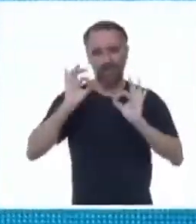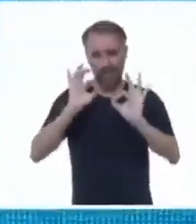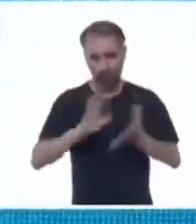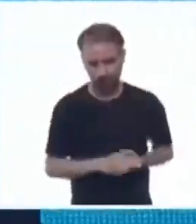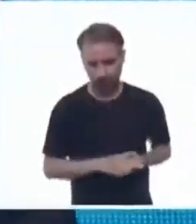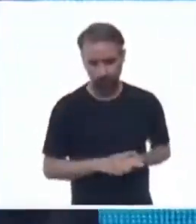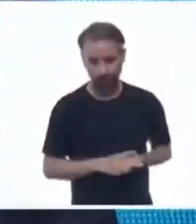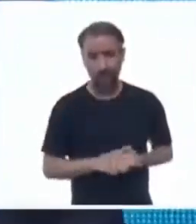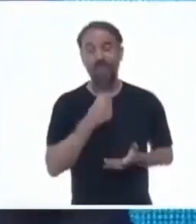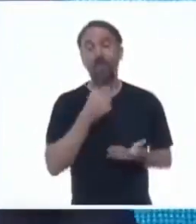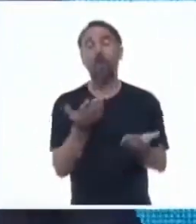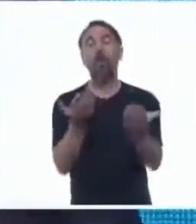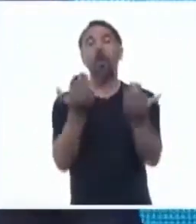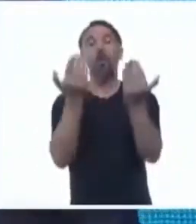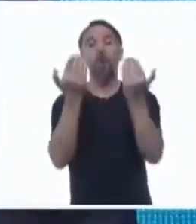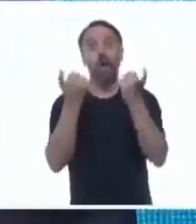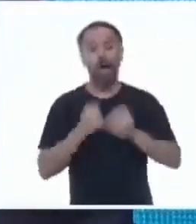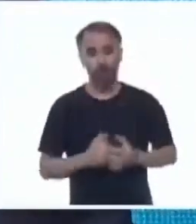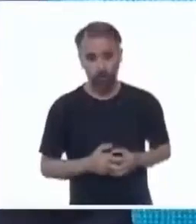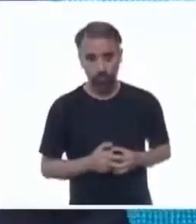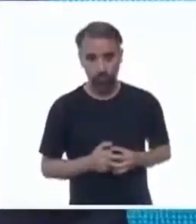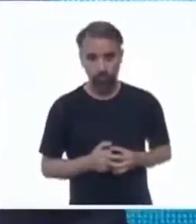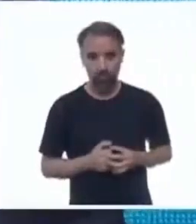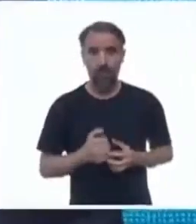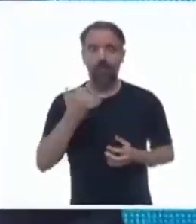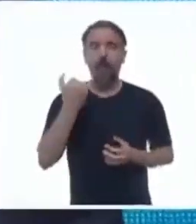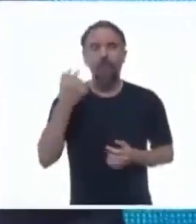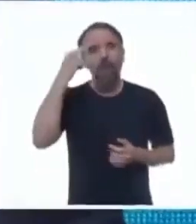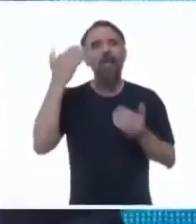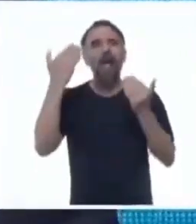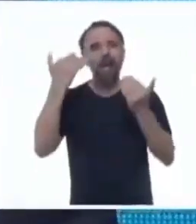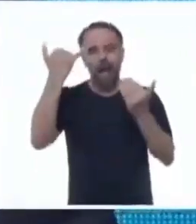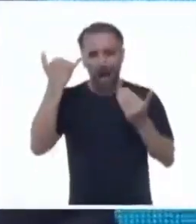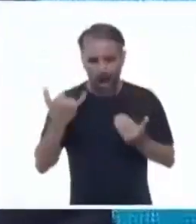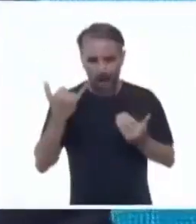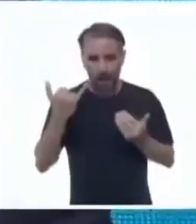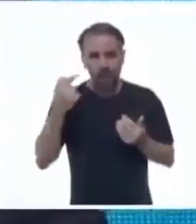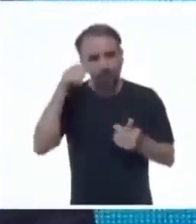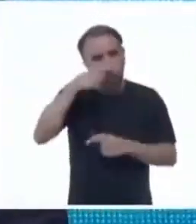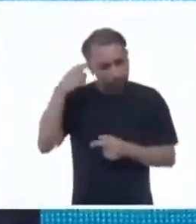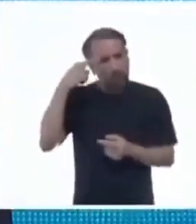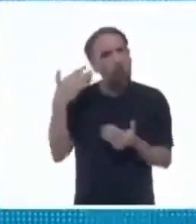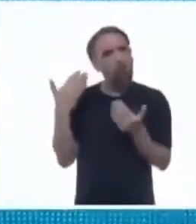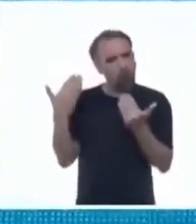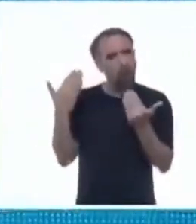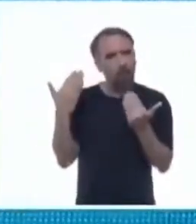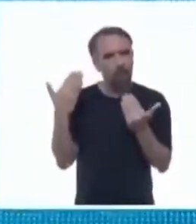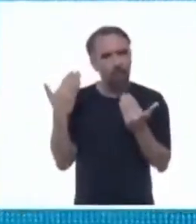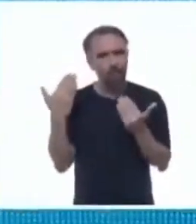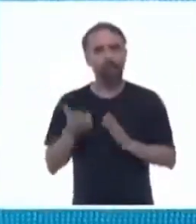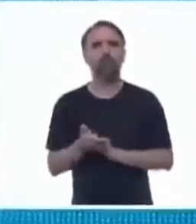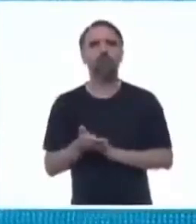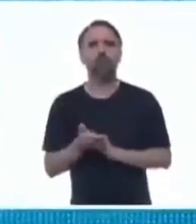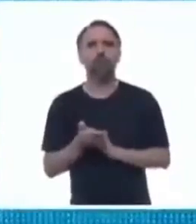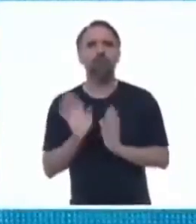Quiero convocarlos a que tengamos la capacidad de poder poner